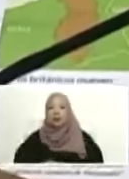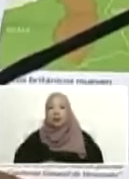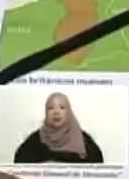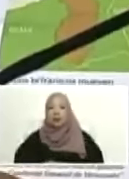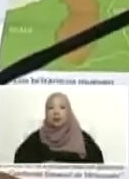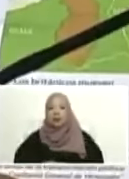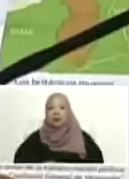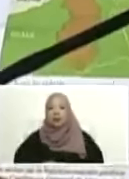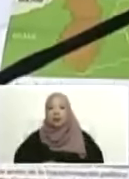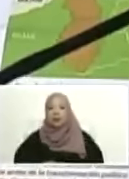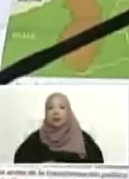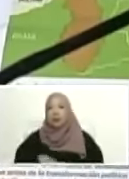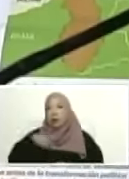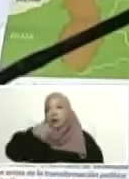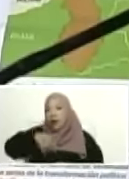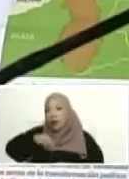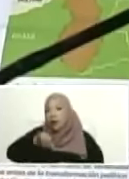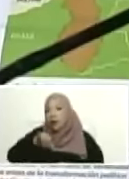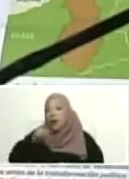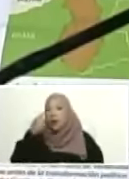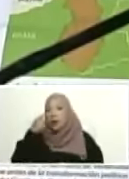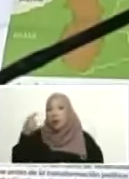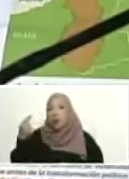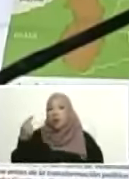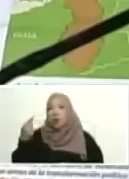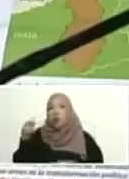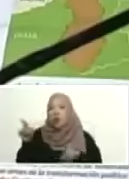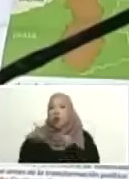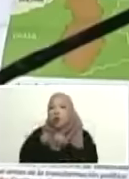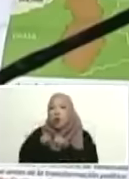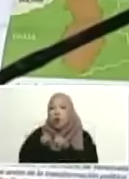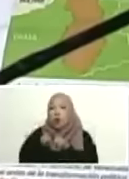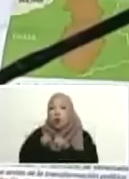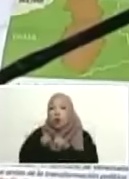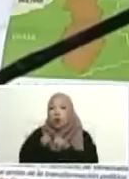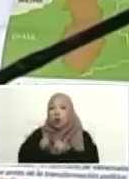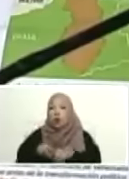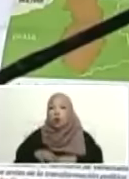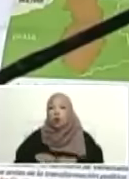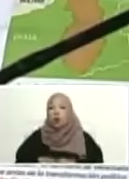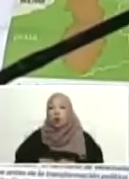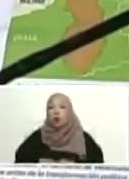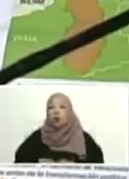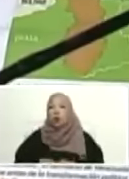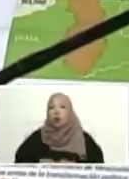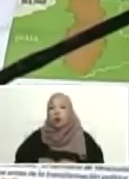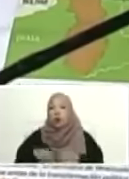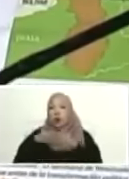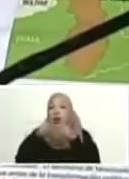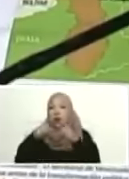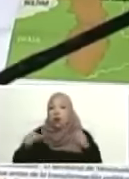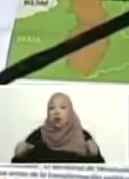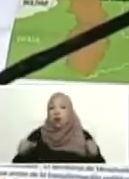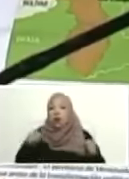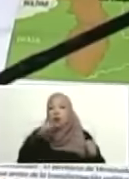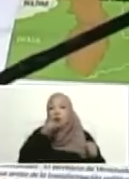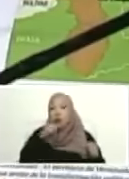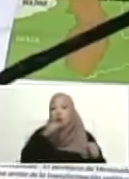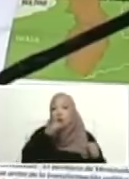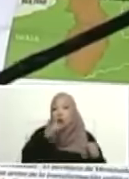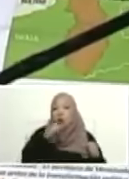Y aquí está los límites, aquí están, de la